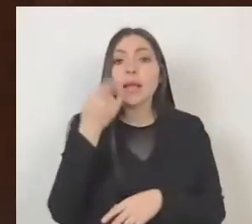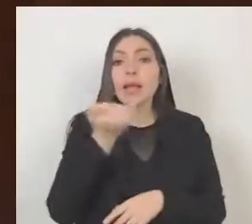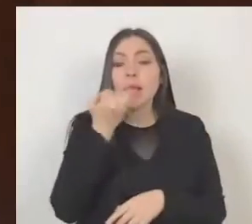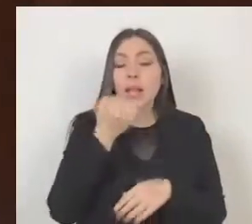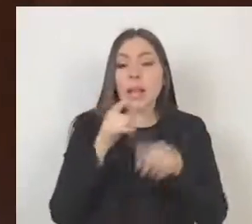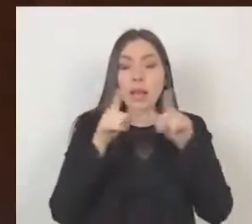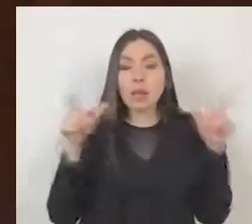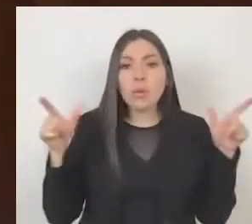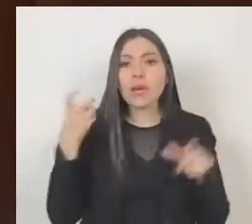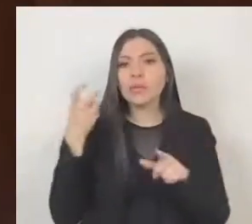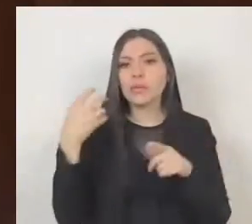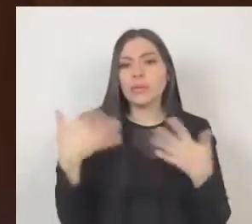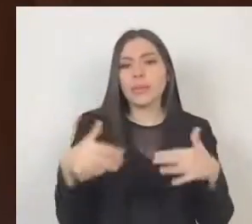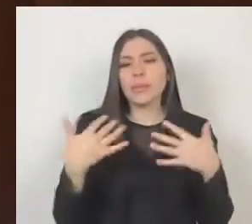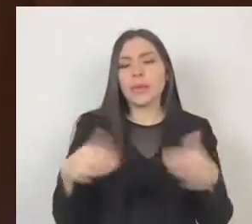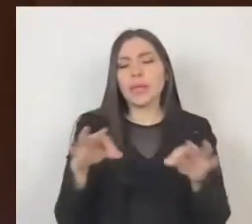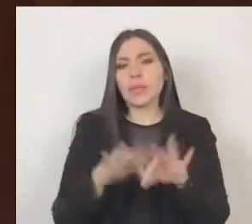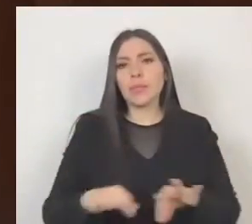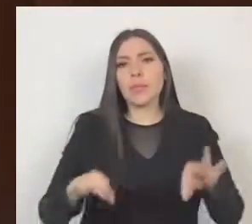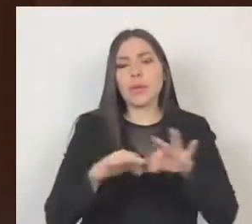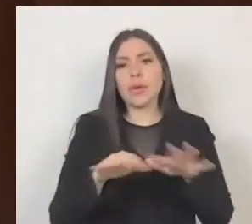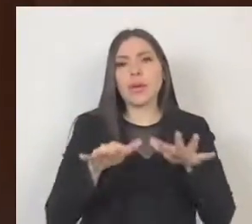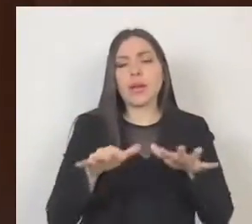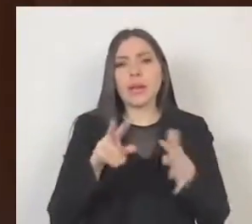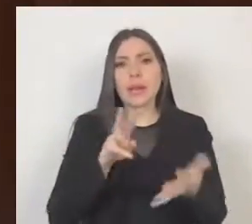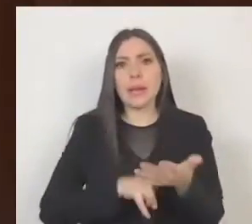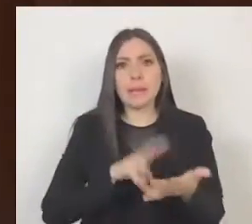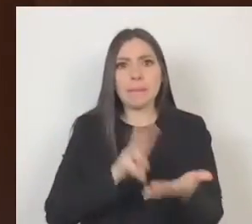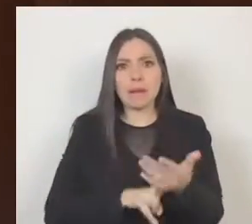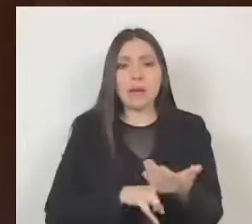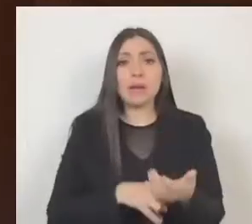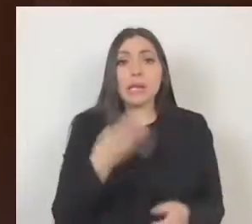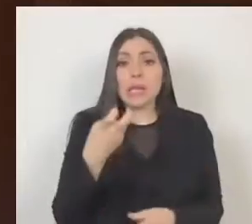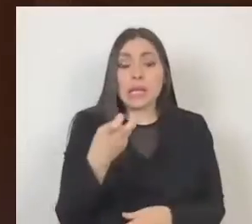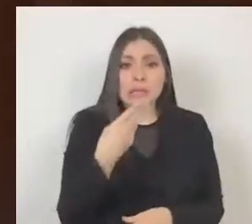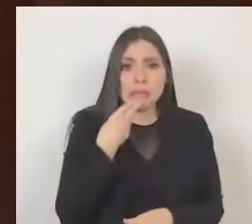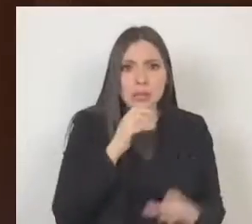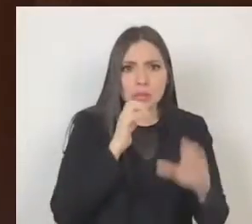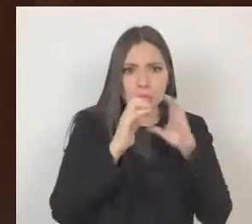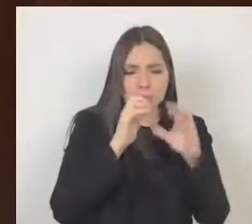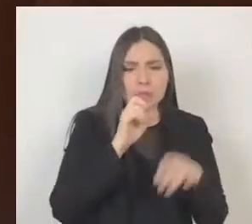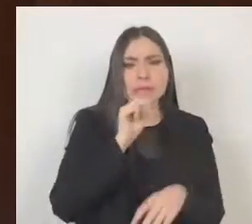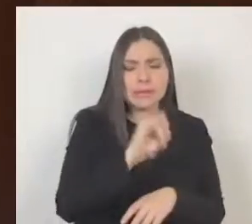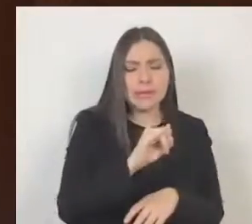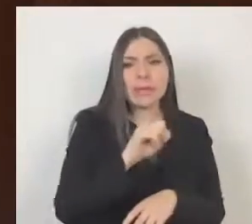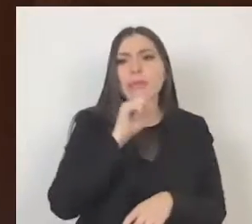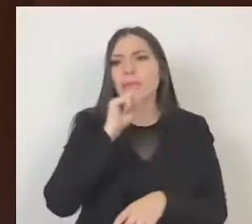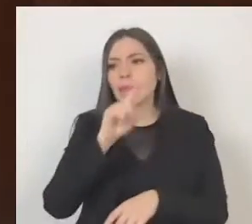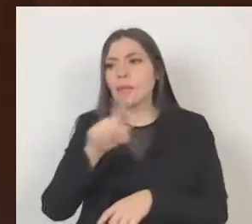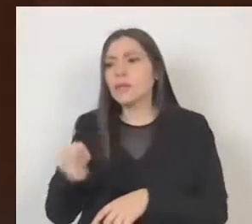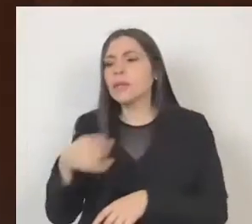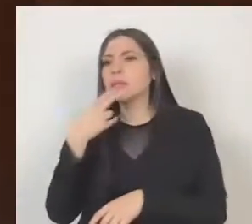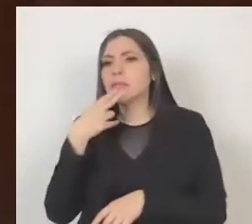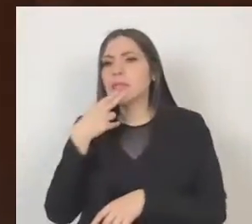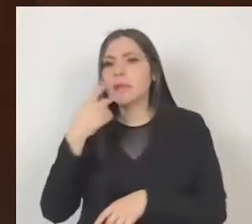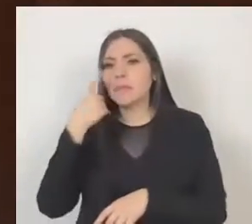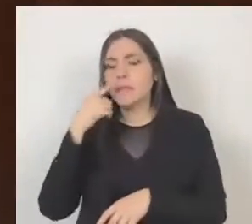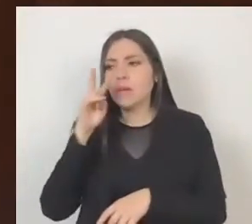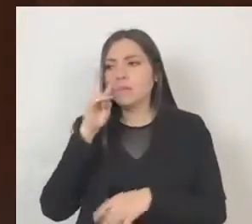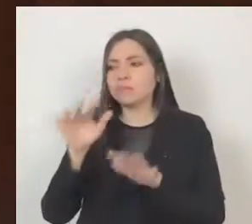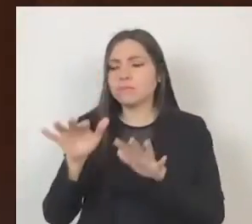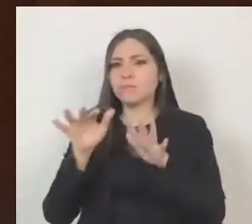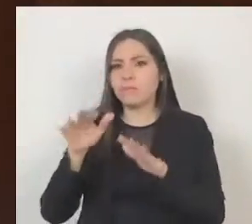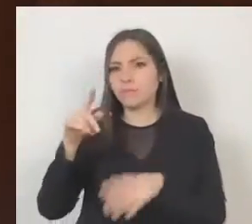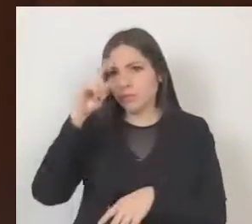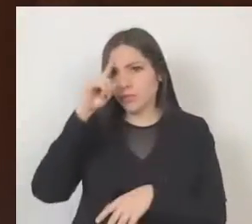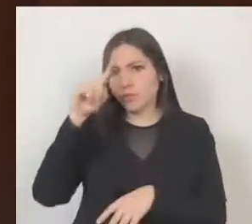más que un medio de comunicación, pues funge como vehículo de construcción cultural, además de ser reflejo de la identidad de cualquier